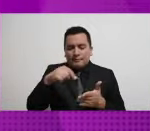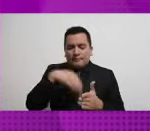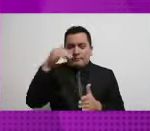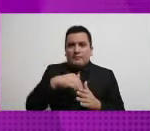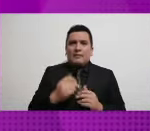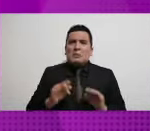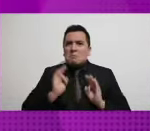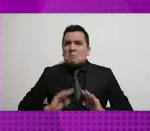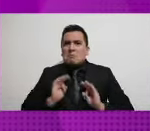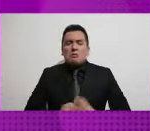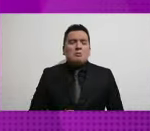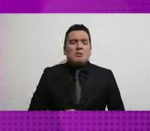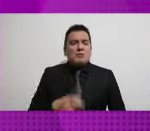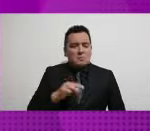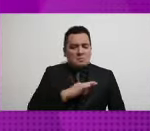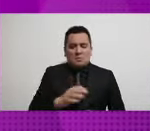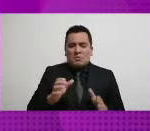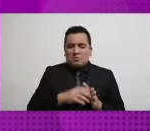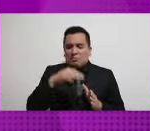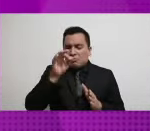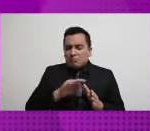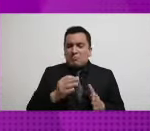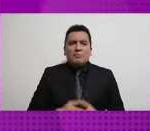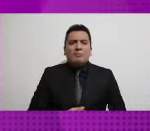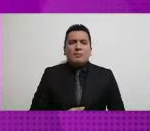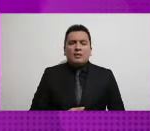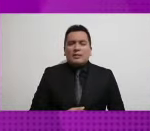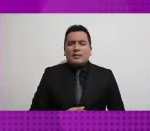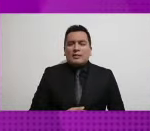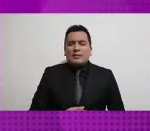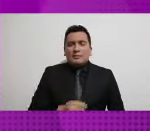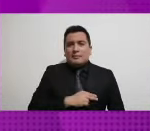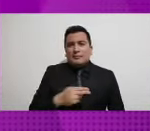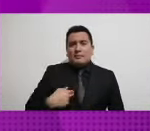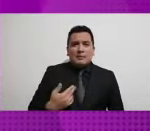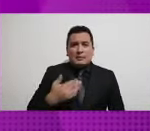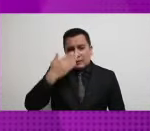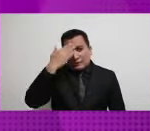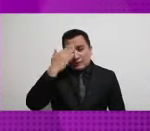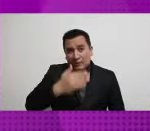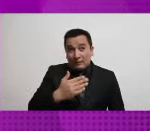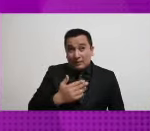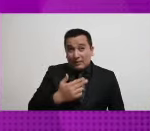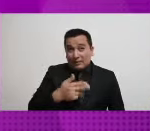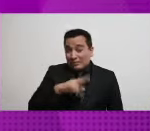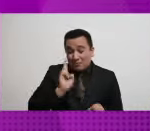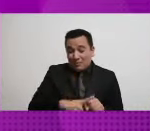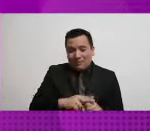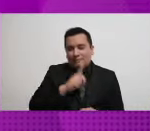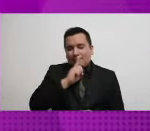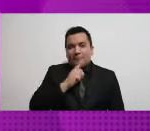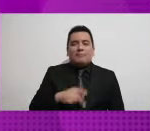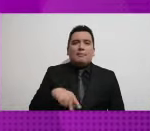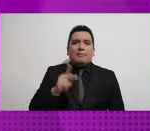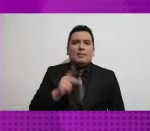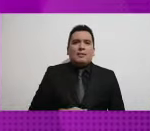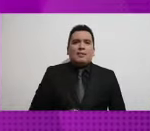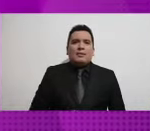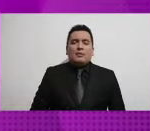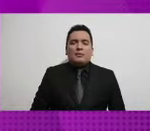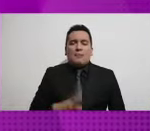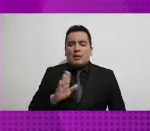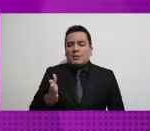y tengamos una elección, pues sabemos que no va a ser normal, ¿verdad? Pero